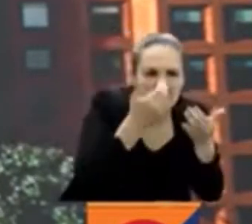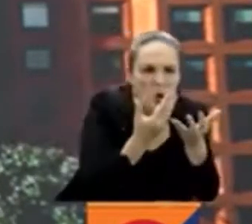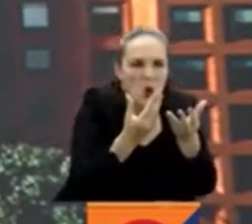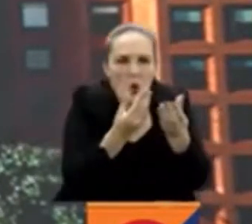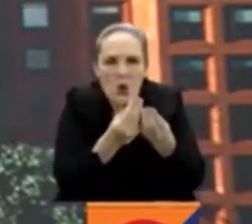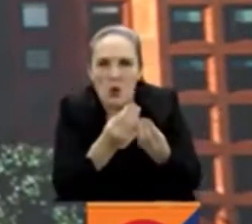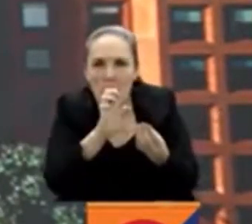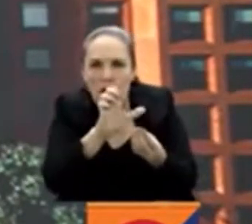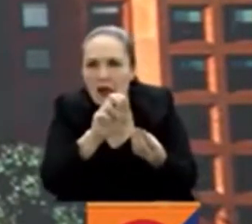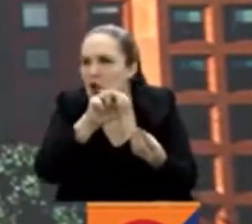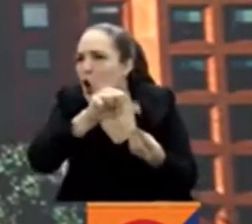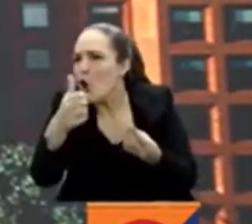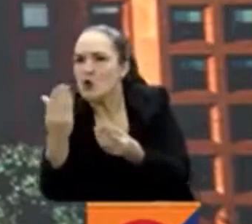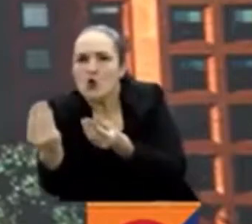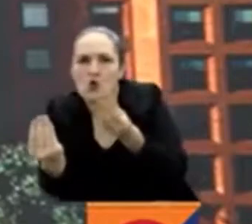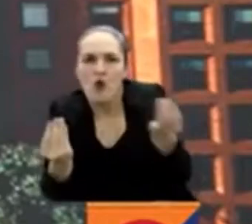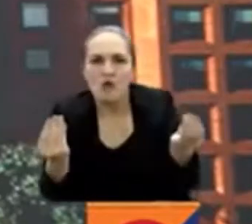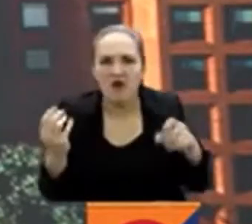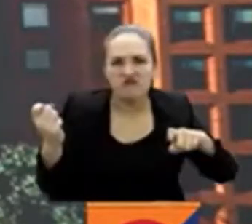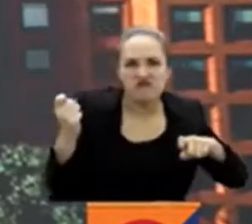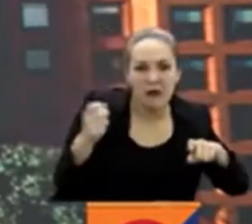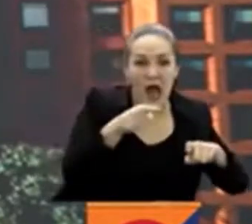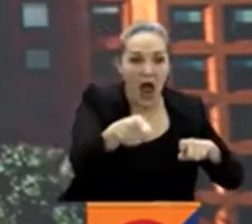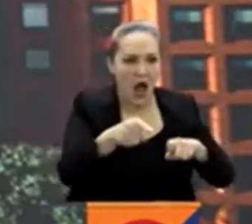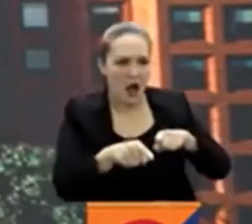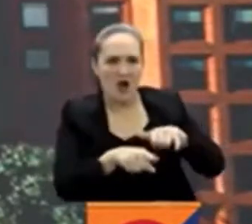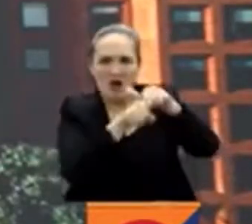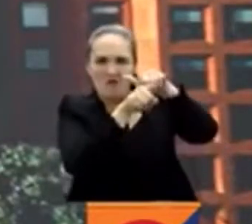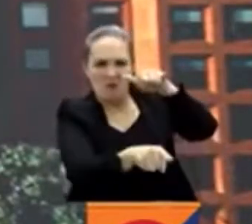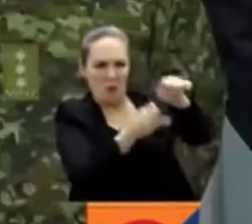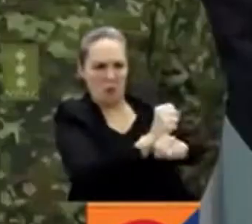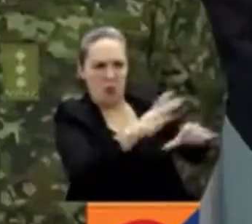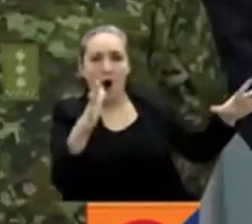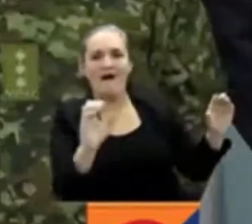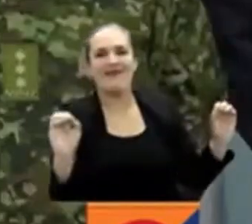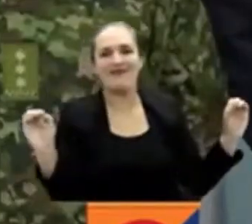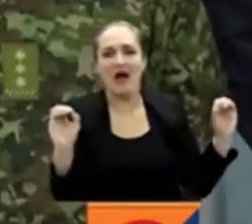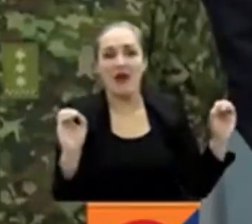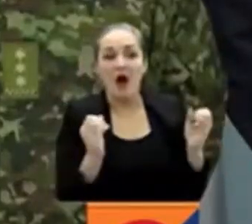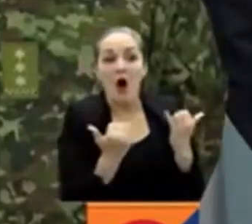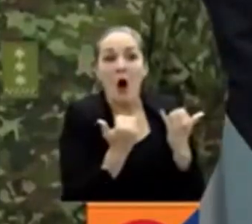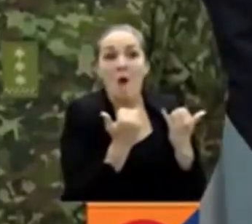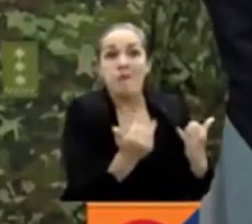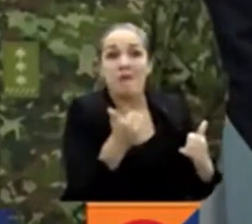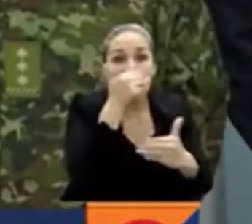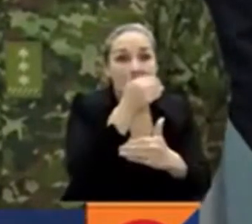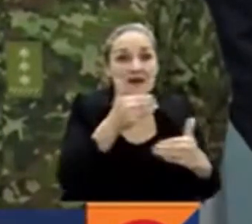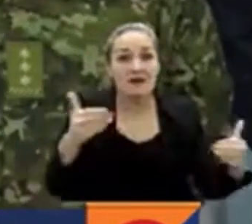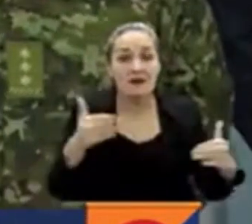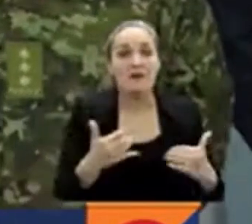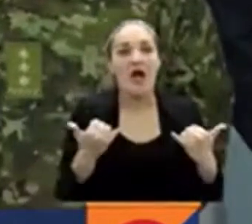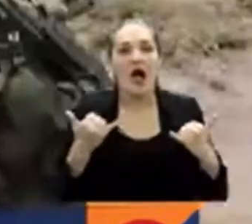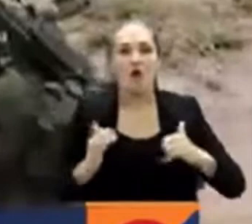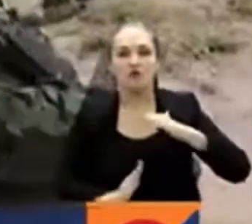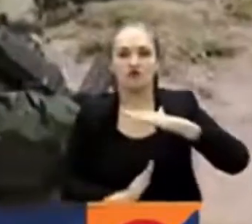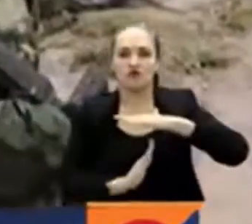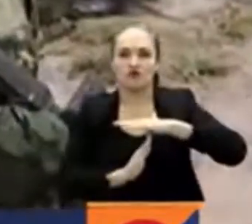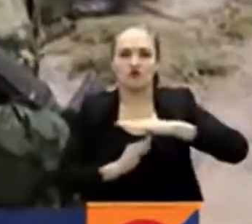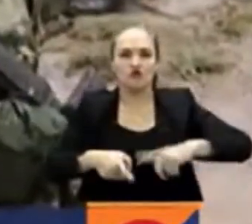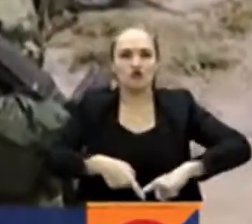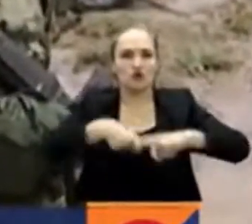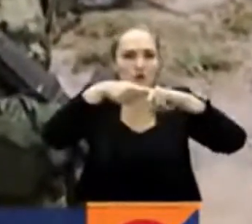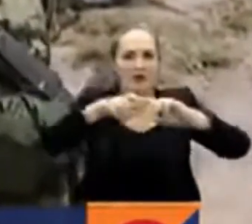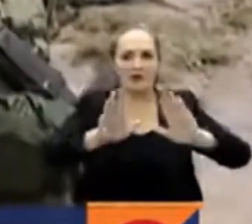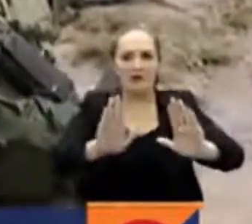exista certeza de que en ellos no hay presencia de menores de edad. Los bombardeos deben ser suspendidos. Así